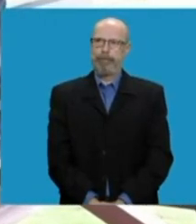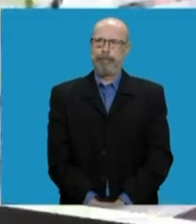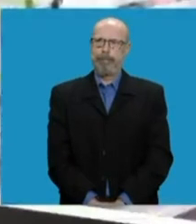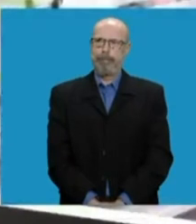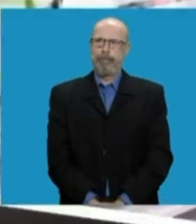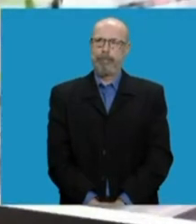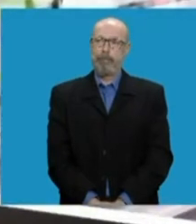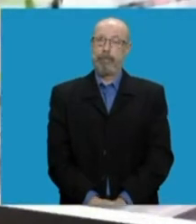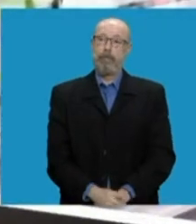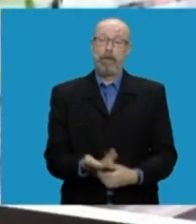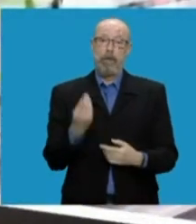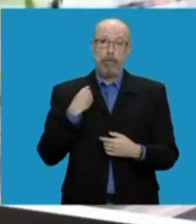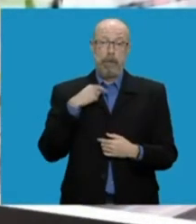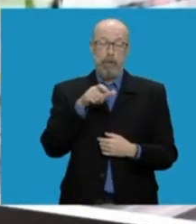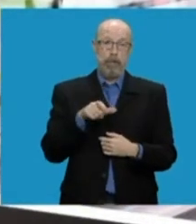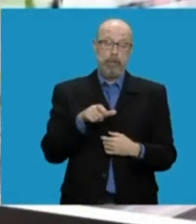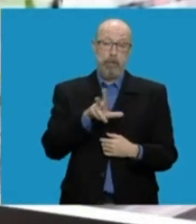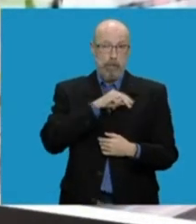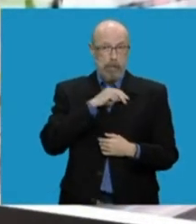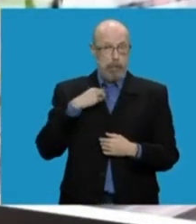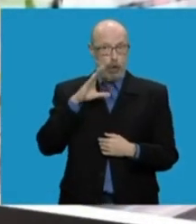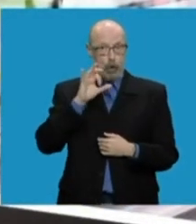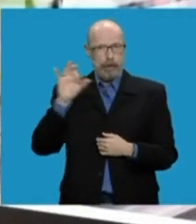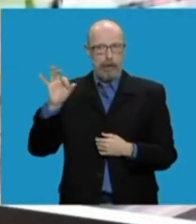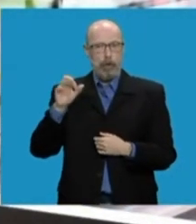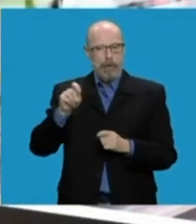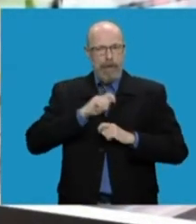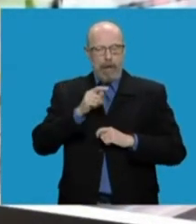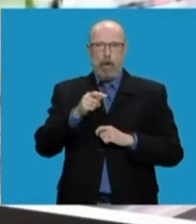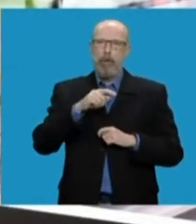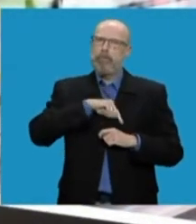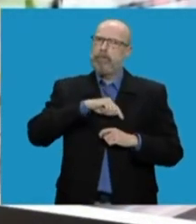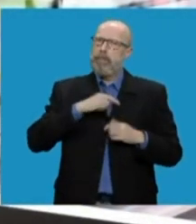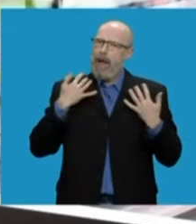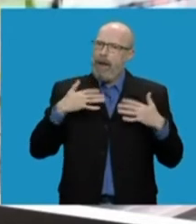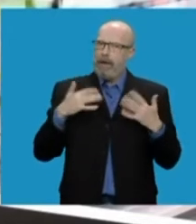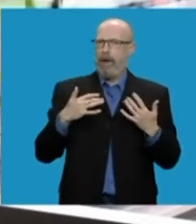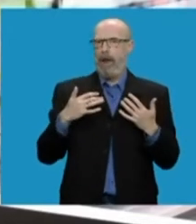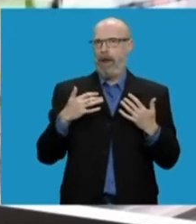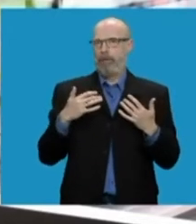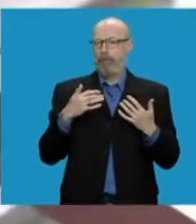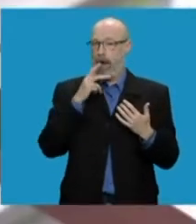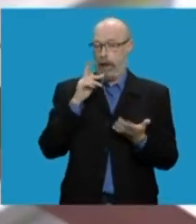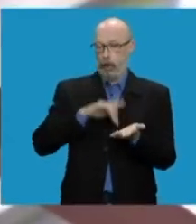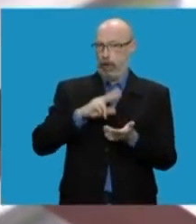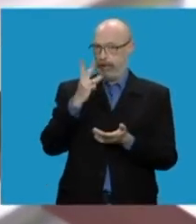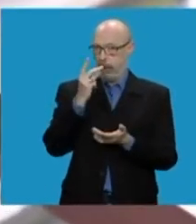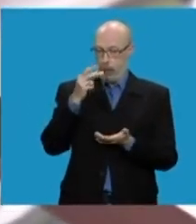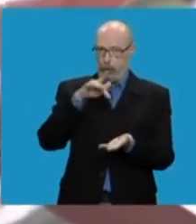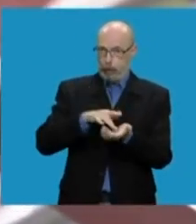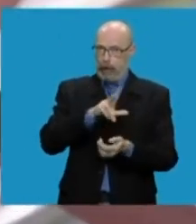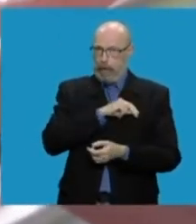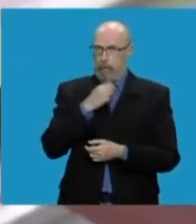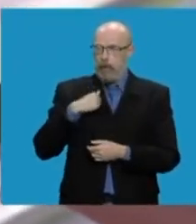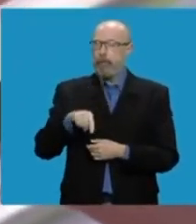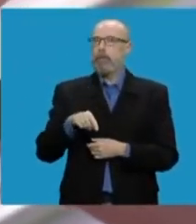La primera vez que consigues un Cosío, la verdad que sientes bastante alegría. Ahora con el segundo, pues ha sido un poco el sentir que